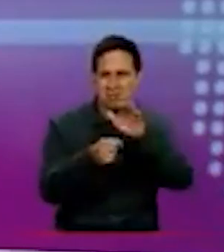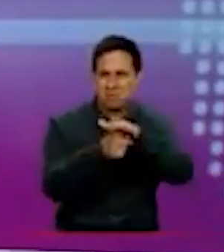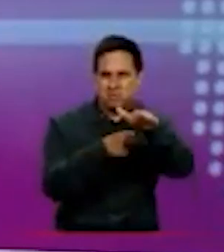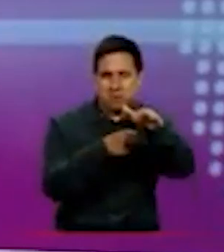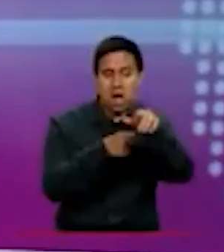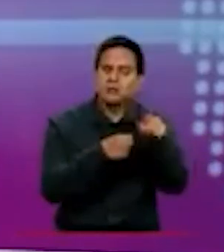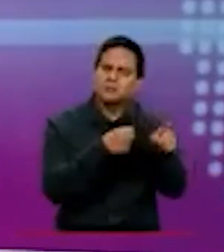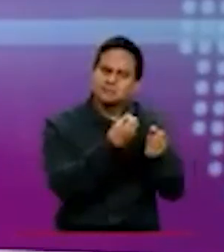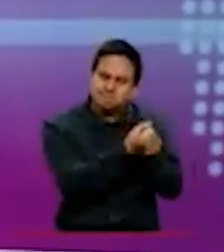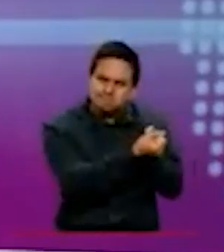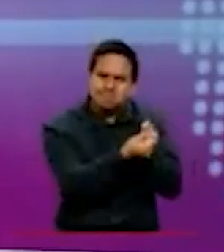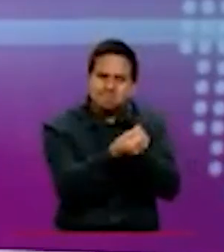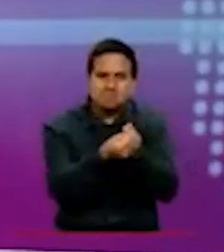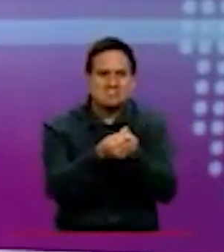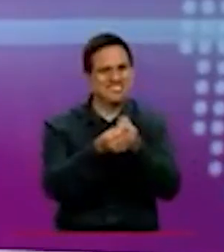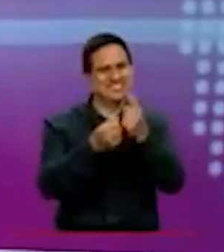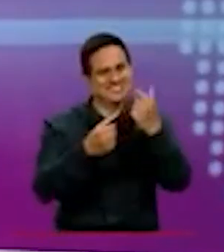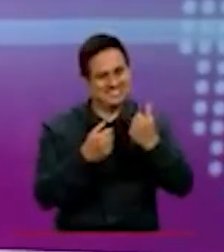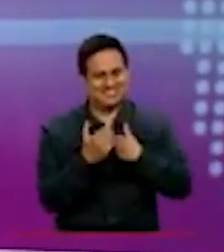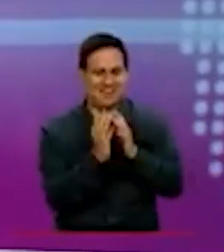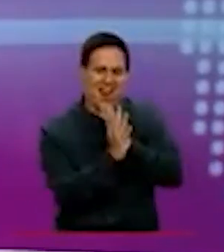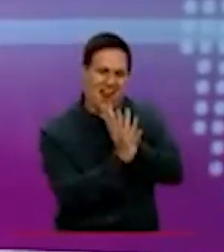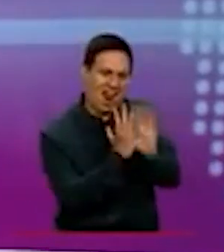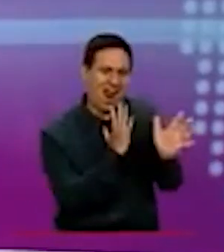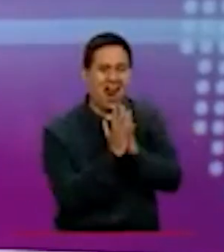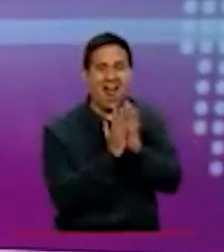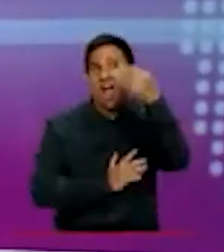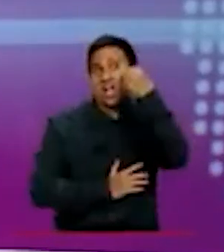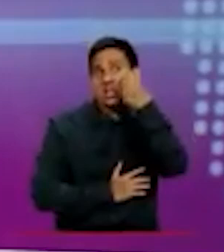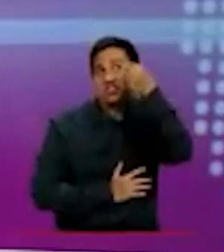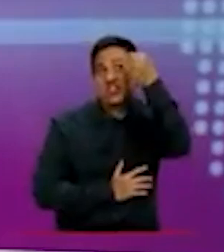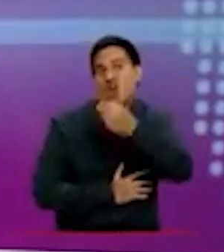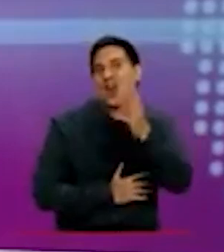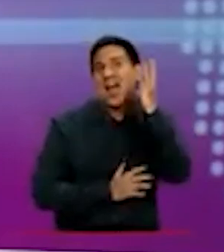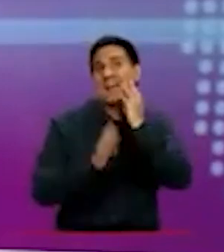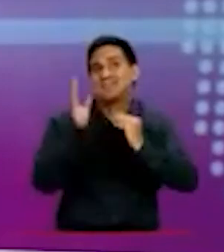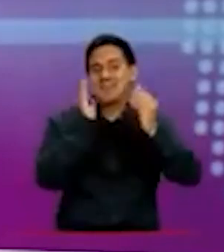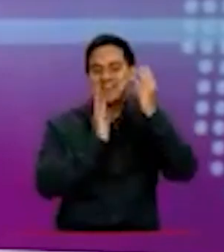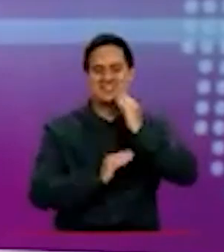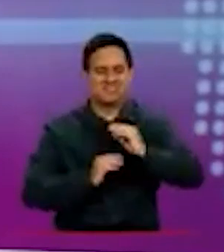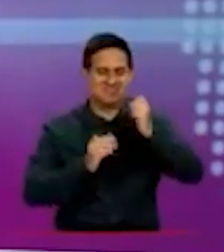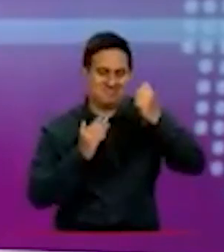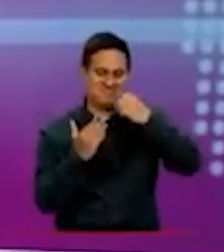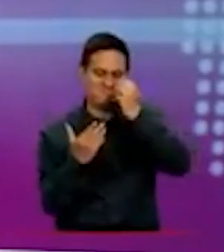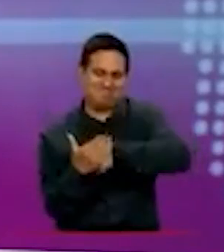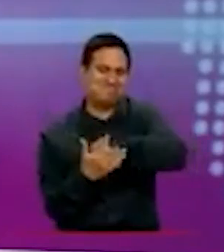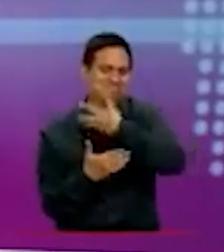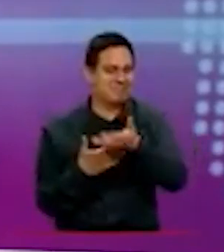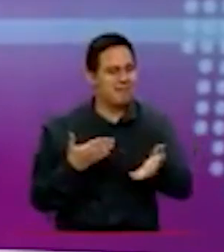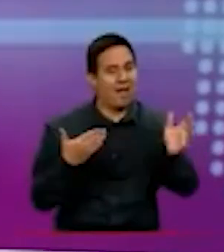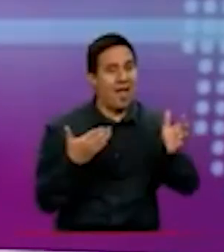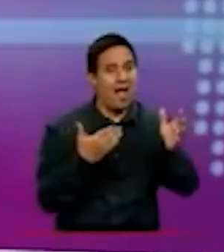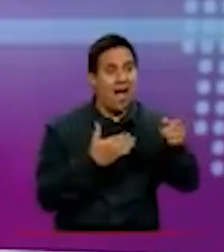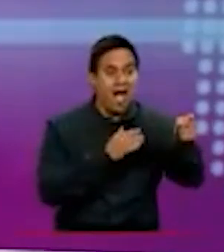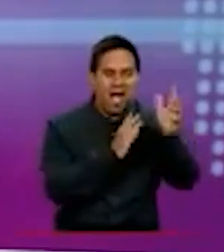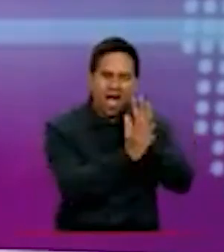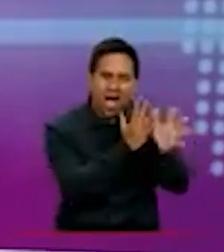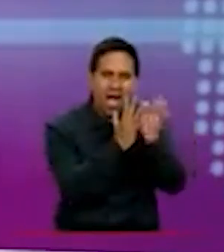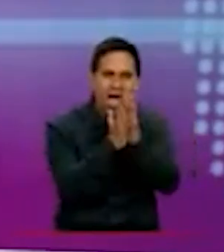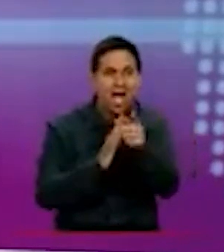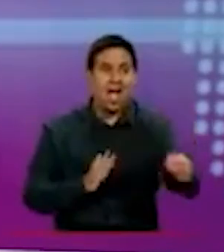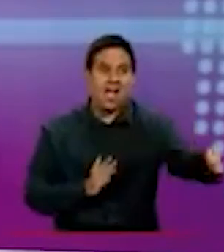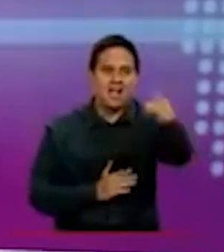A través de versos e historias basadas en sus experiencias, están enfrentando la violencia. Docentes y la